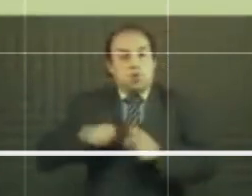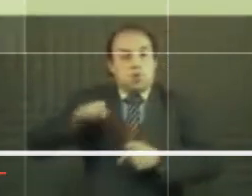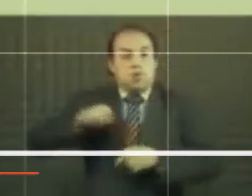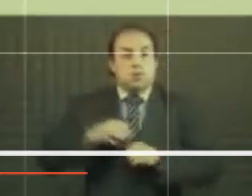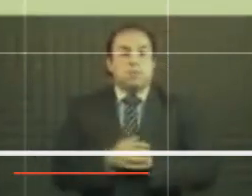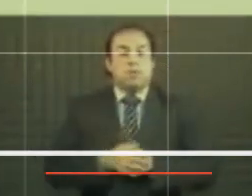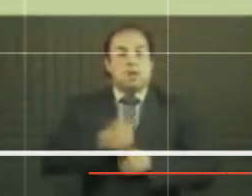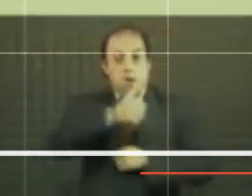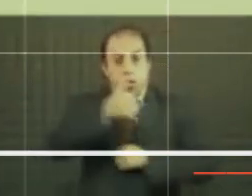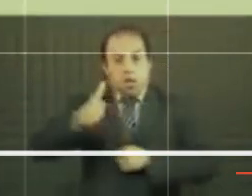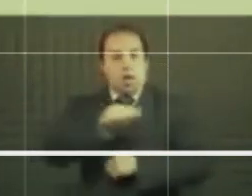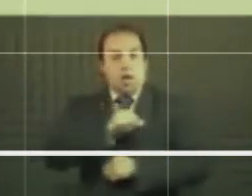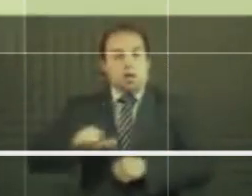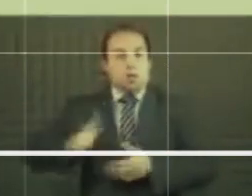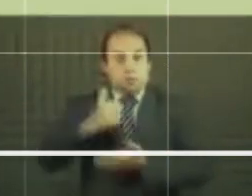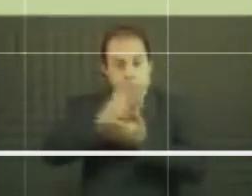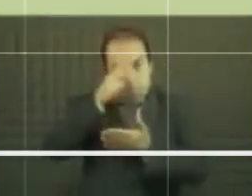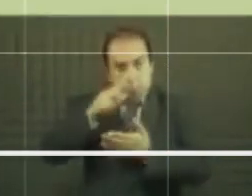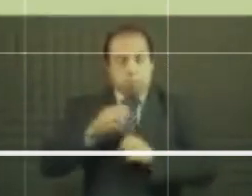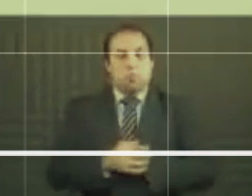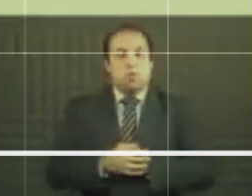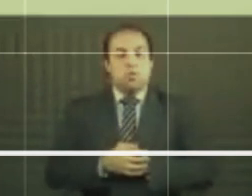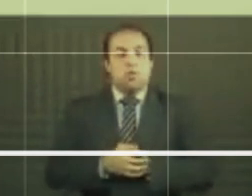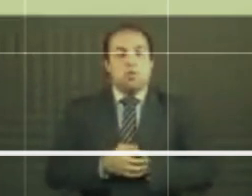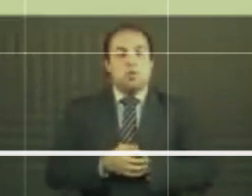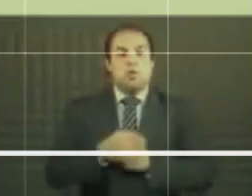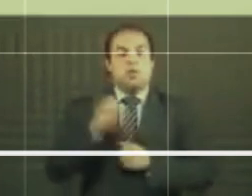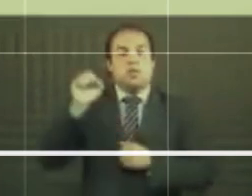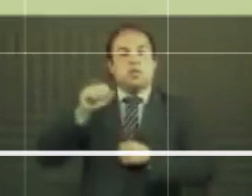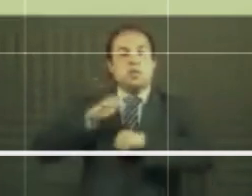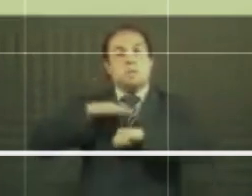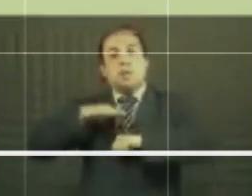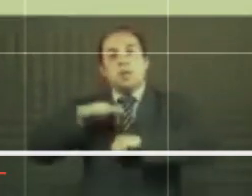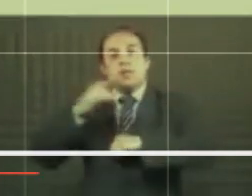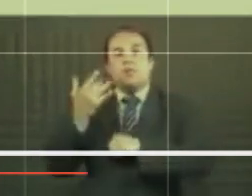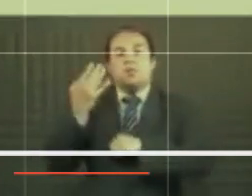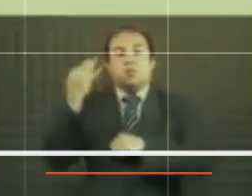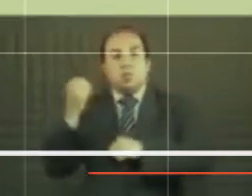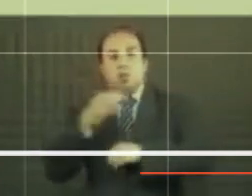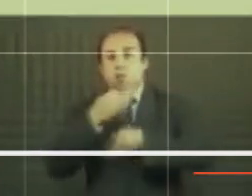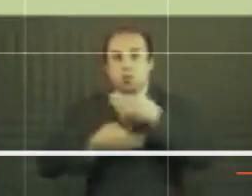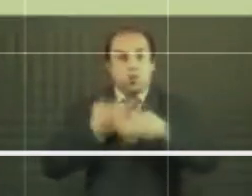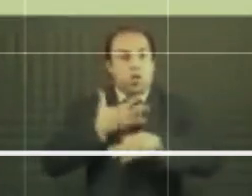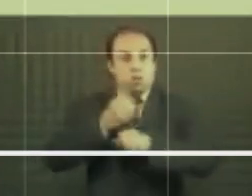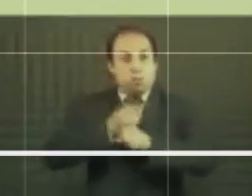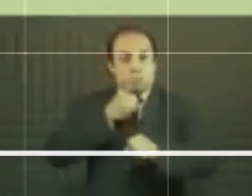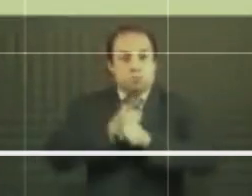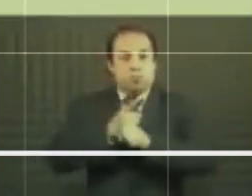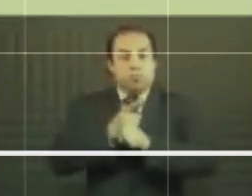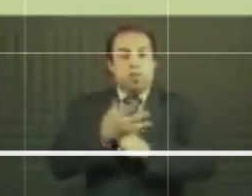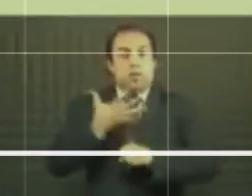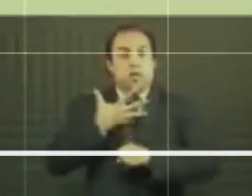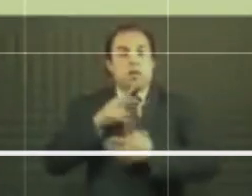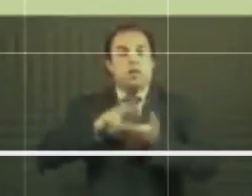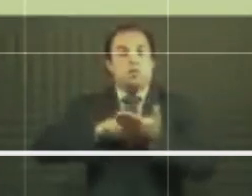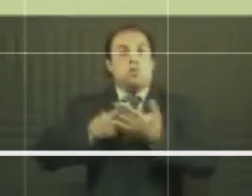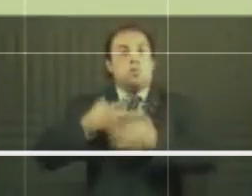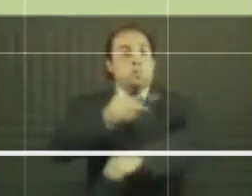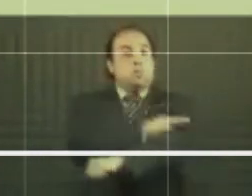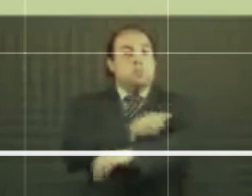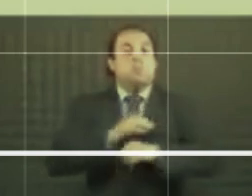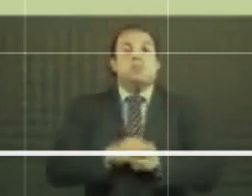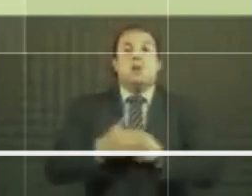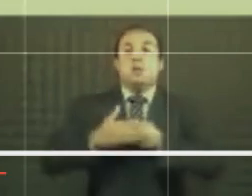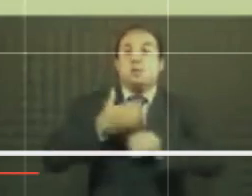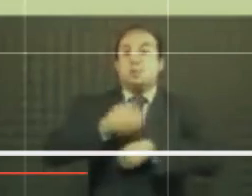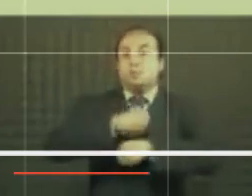por alcaldías de la Ciudad de México. Pueden ver que 60 y más y 50, 59, todos ya han tenido la oportunidad de tener el esquema completo. Y al